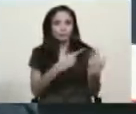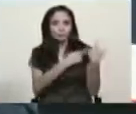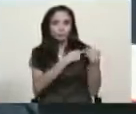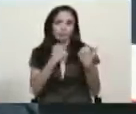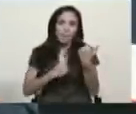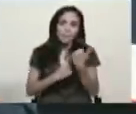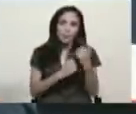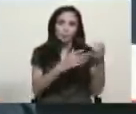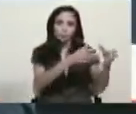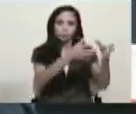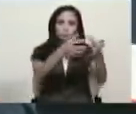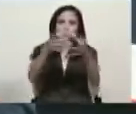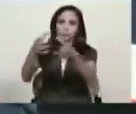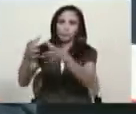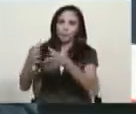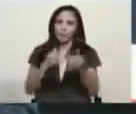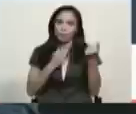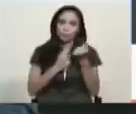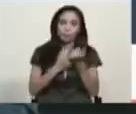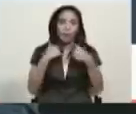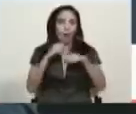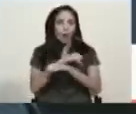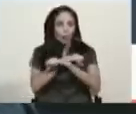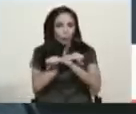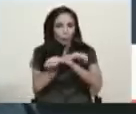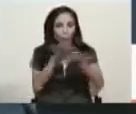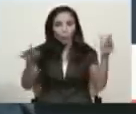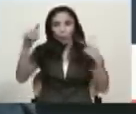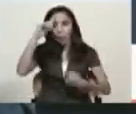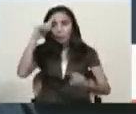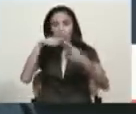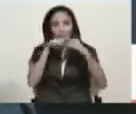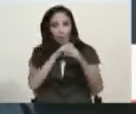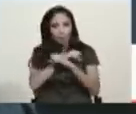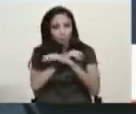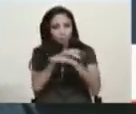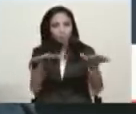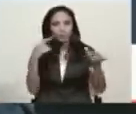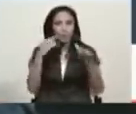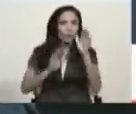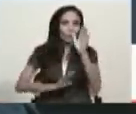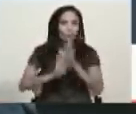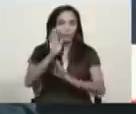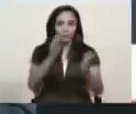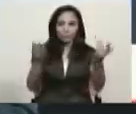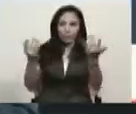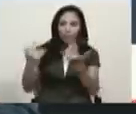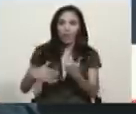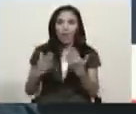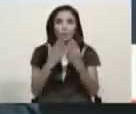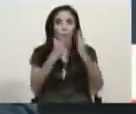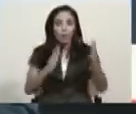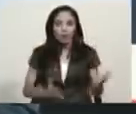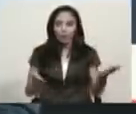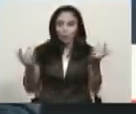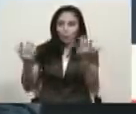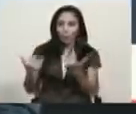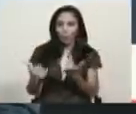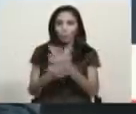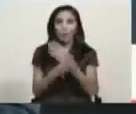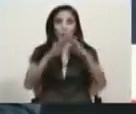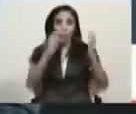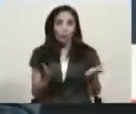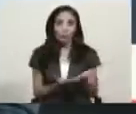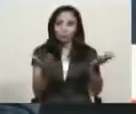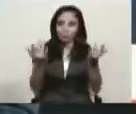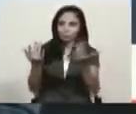compromiso de expandir la capacidad para recibir estudiantes del mundo por lo menos al